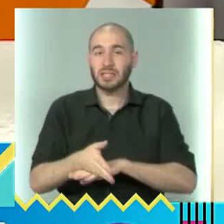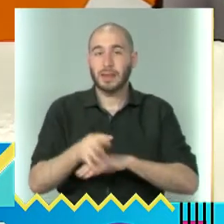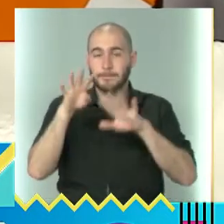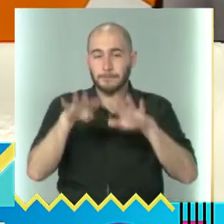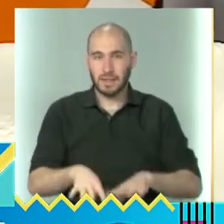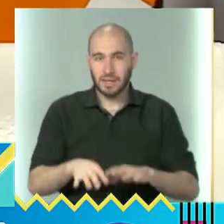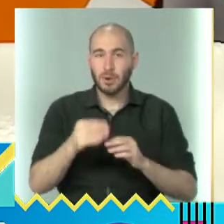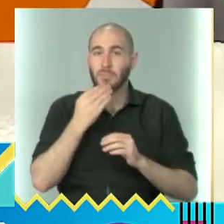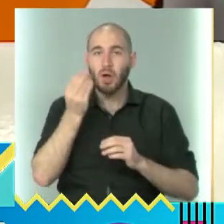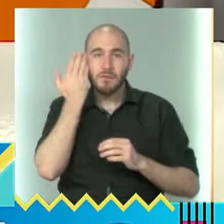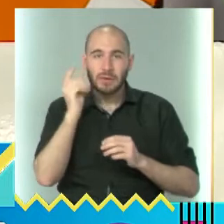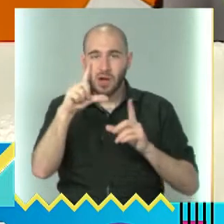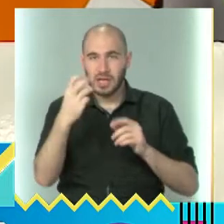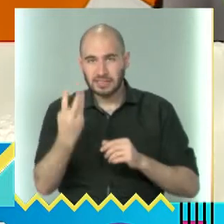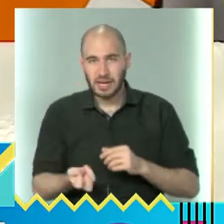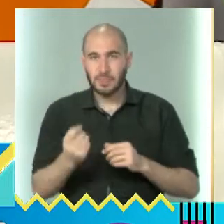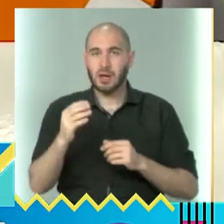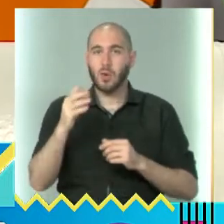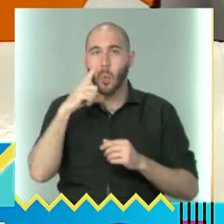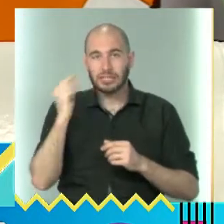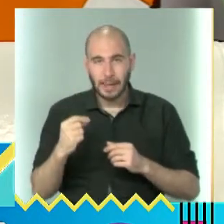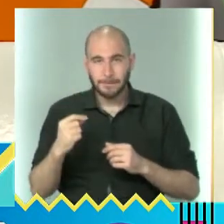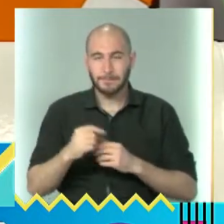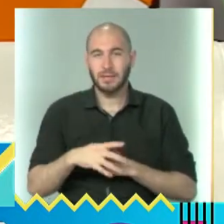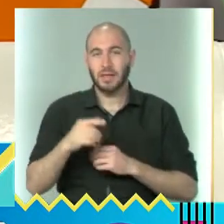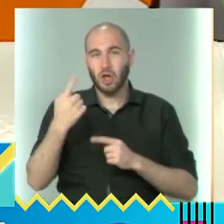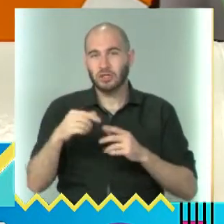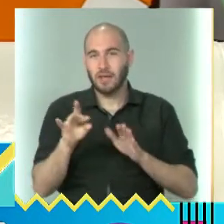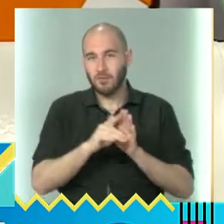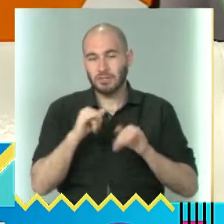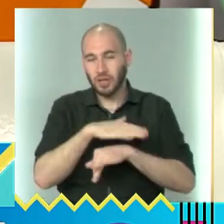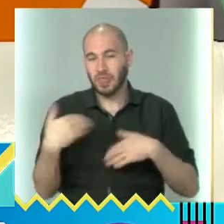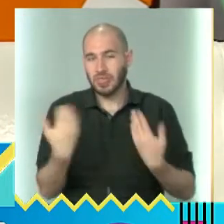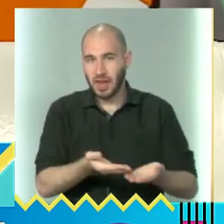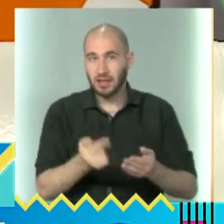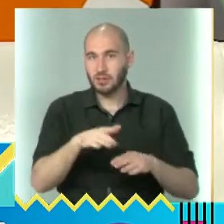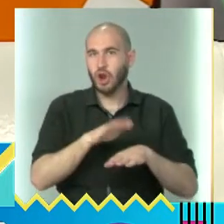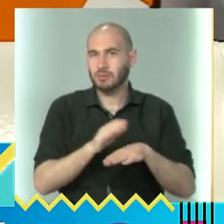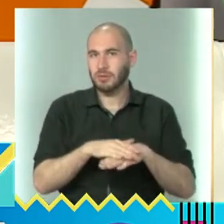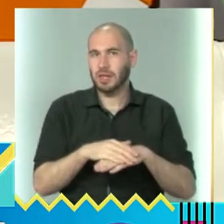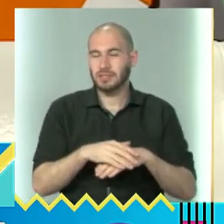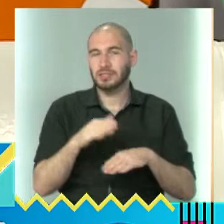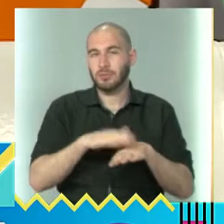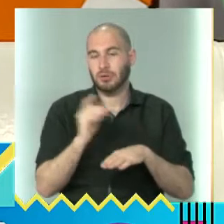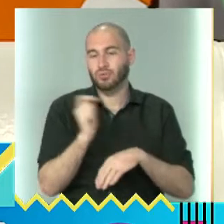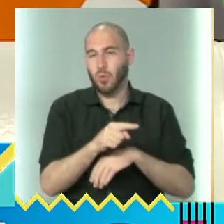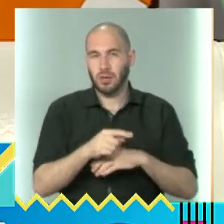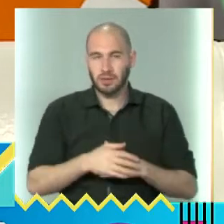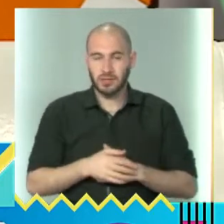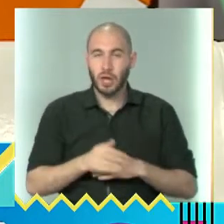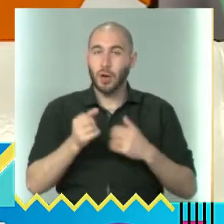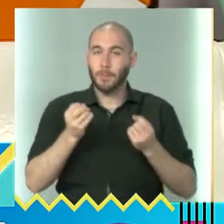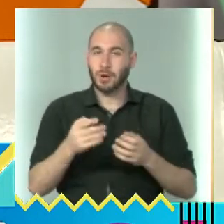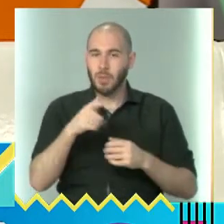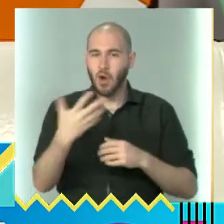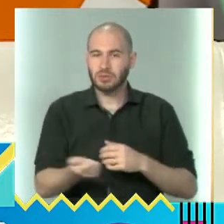plataforma como Facebook, Instagram, WhatsApp, algo vos le estás dando información y eso sí es responsabilidad tuya porque